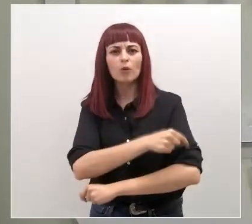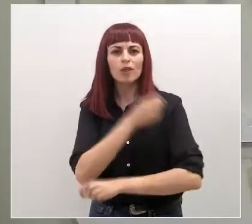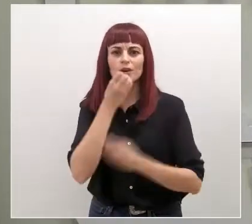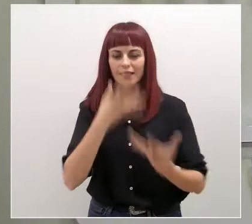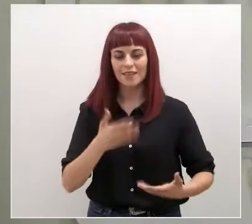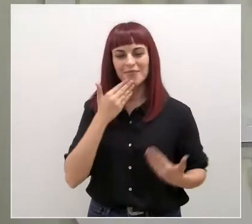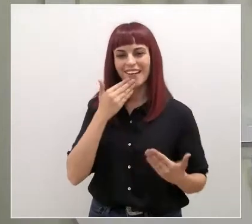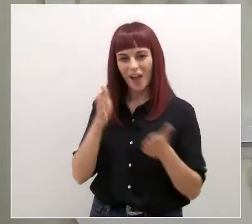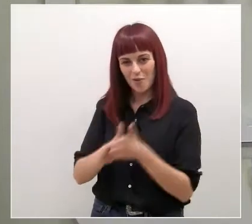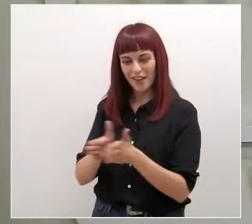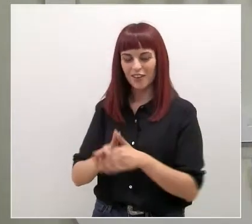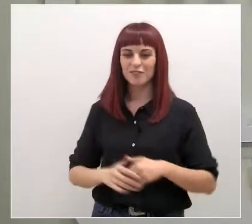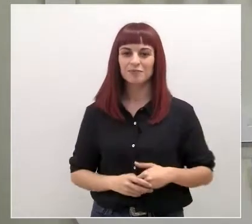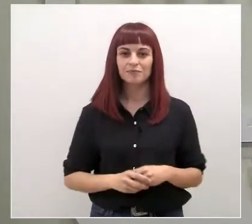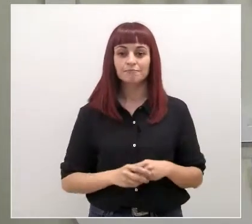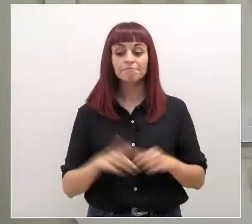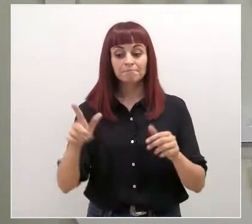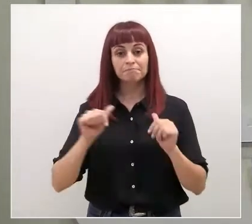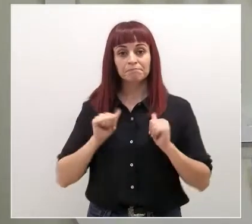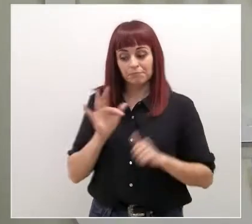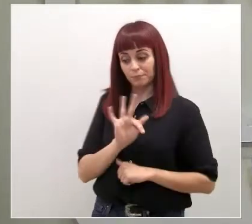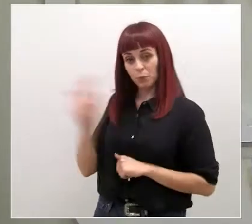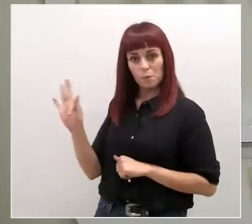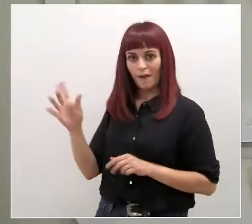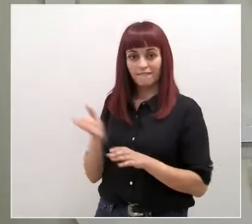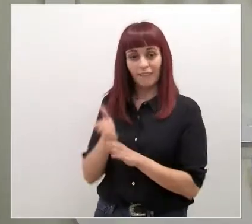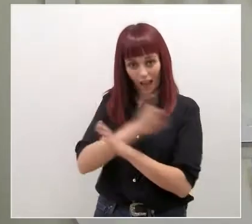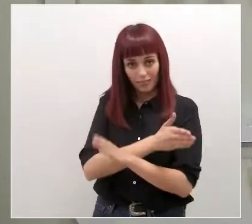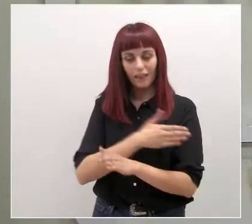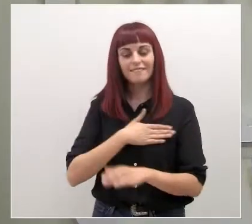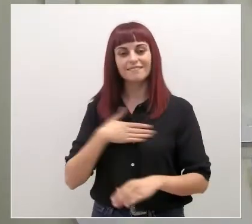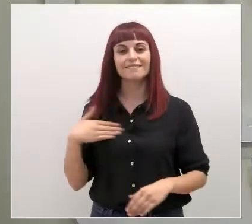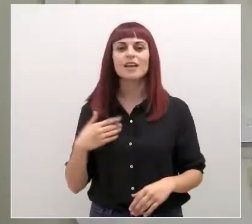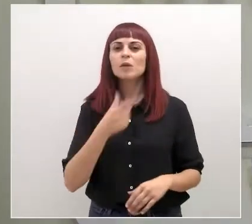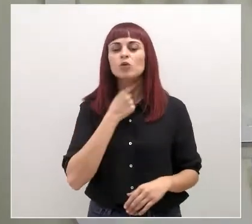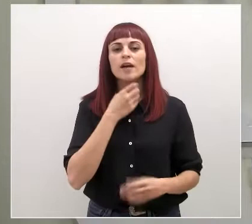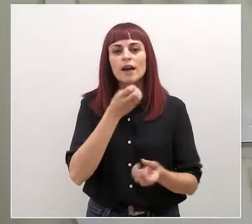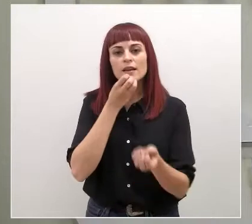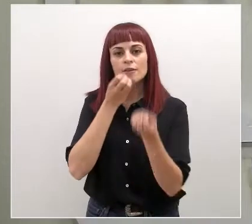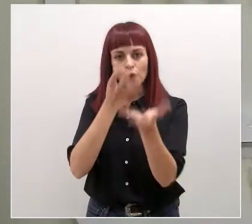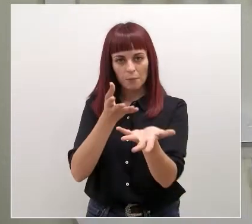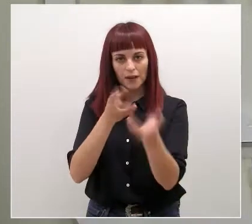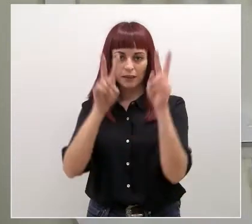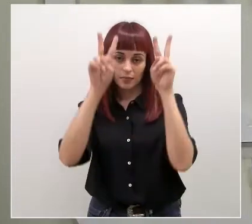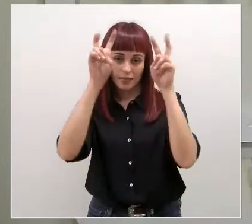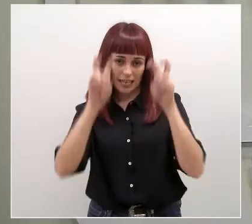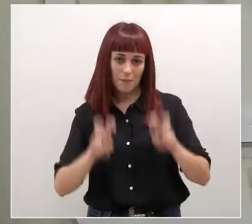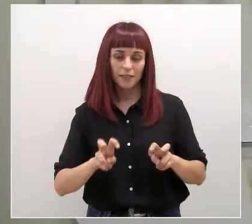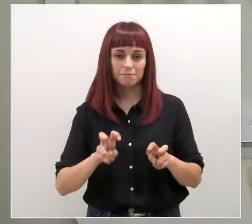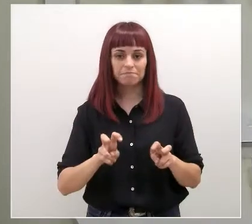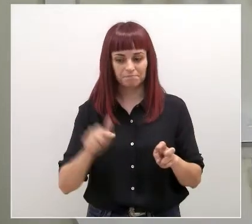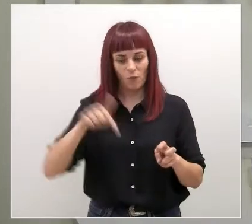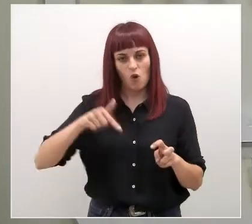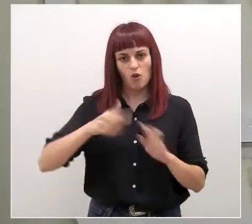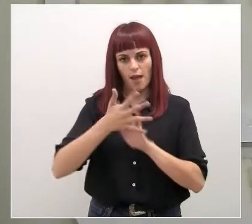compañero. Antes de dar la palabra al consejero, me gustaría informarles sobre algunos de los principales